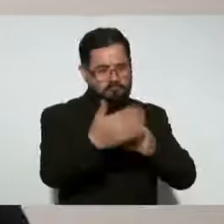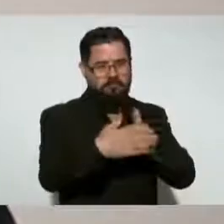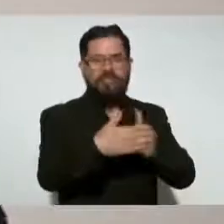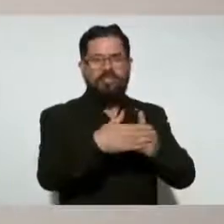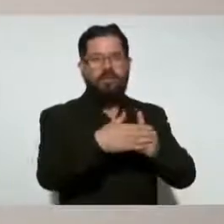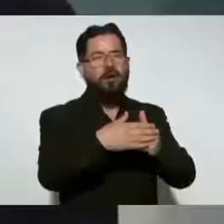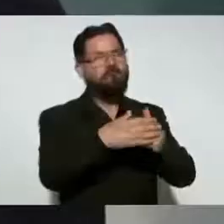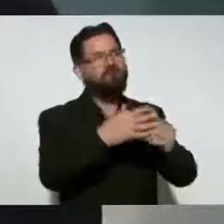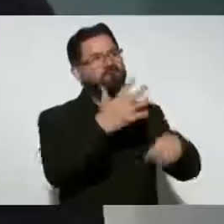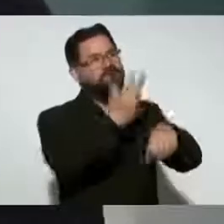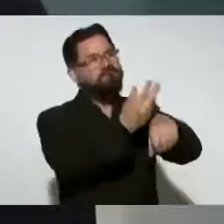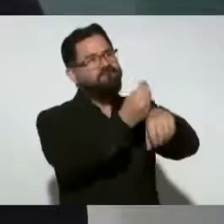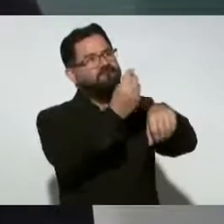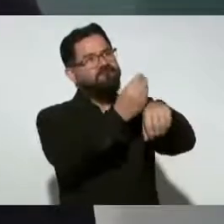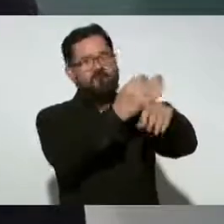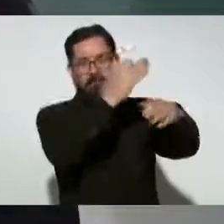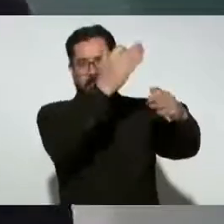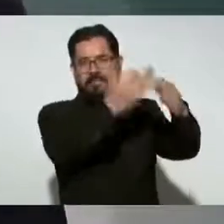Entonces, vamos